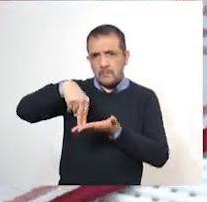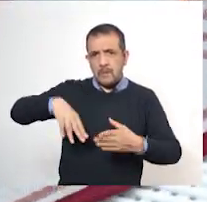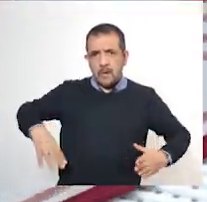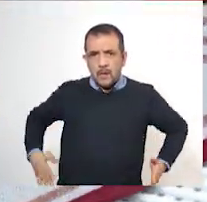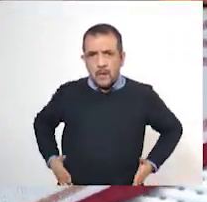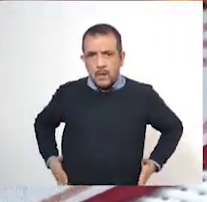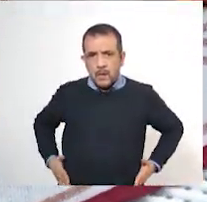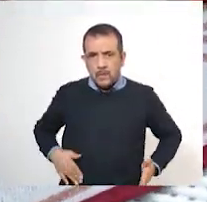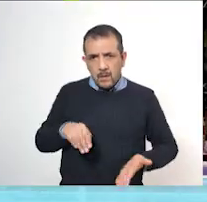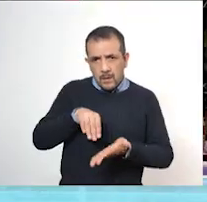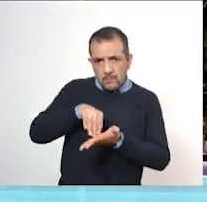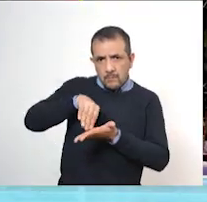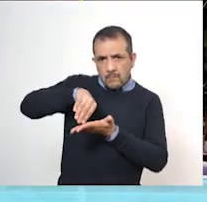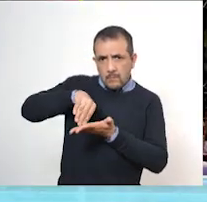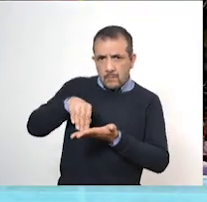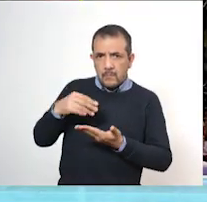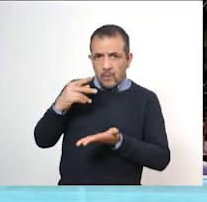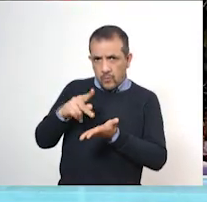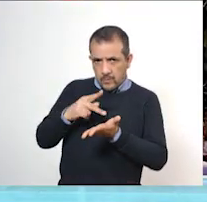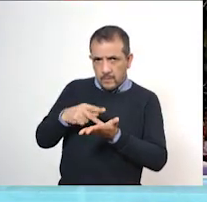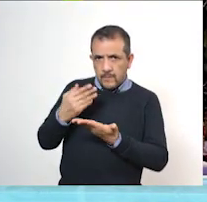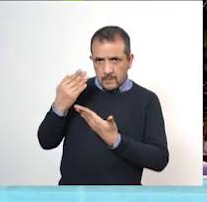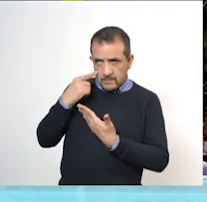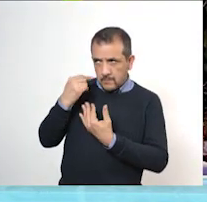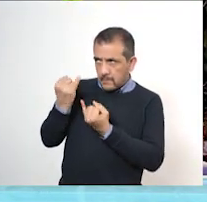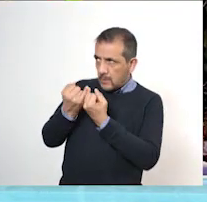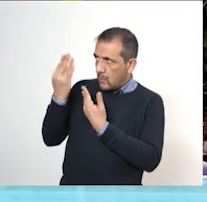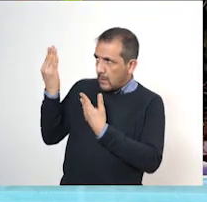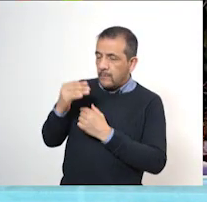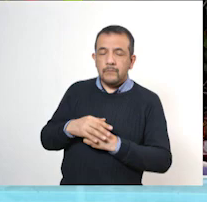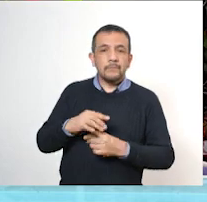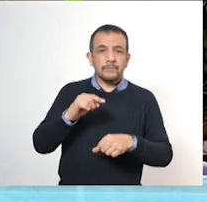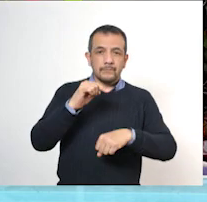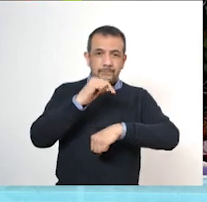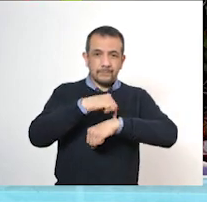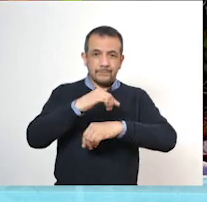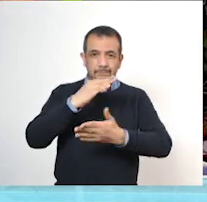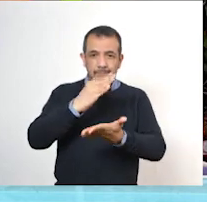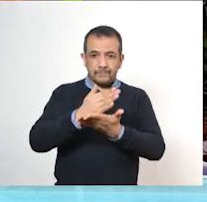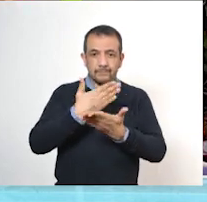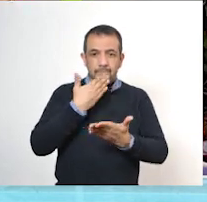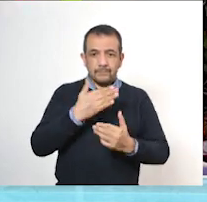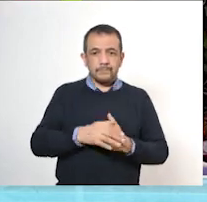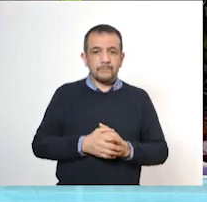de cadera. Una vez más. Y tiempo.